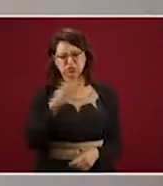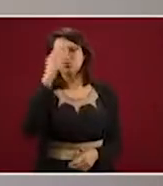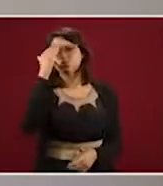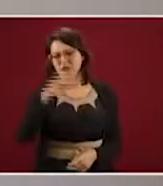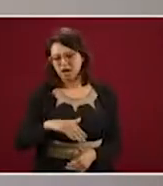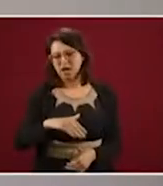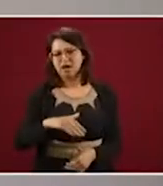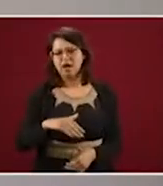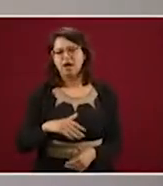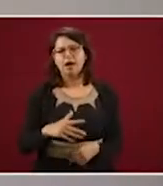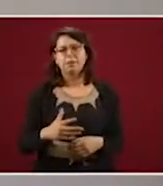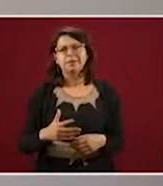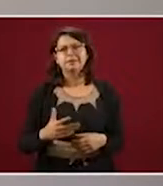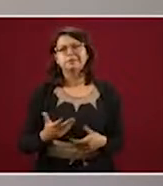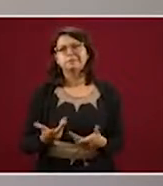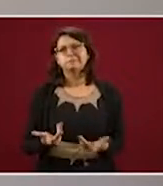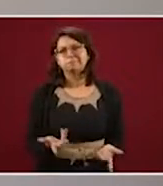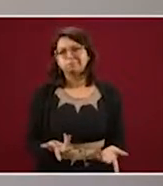de la